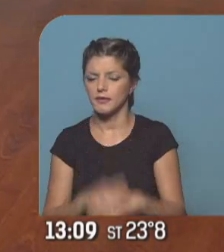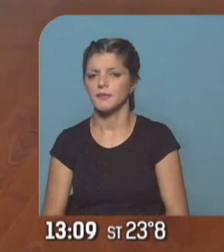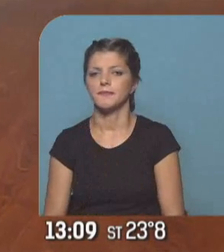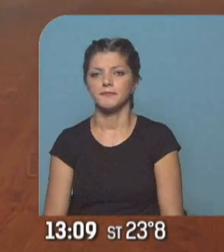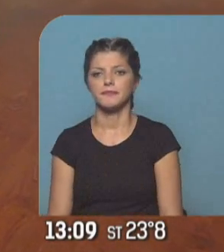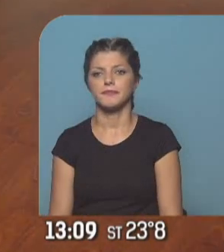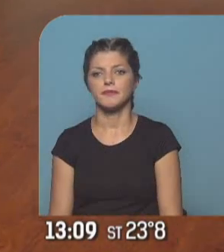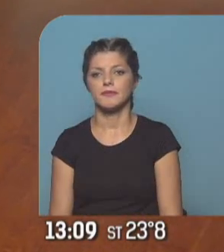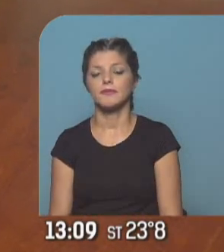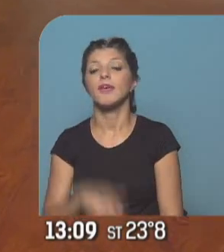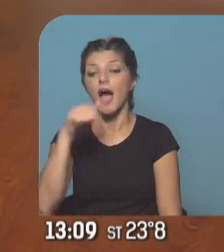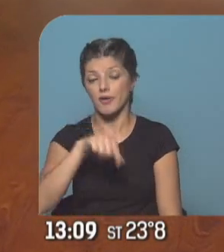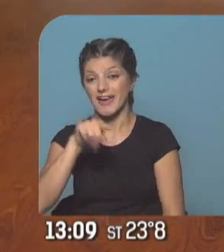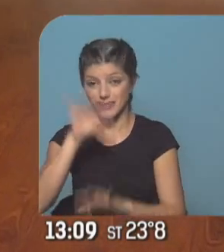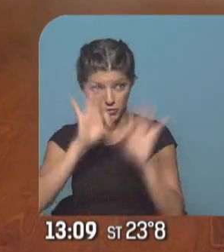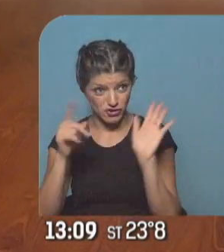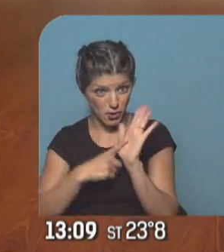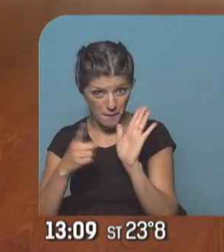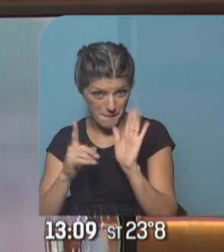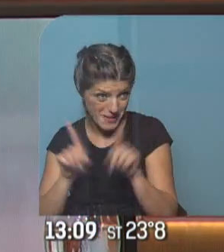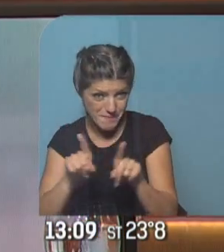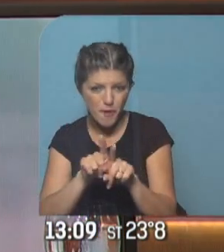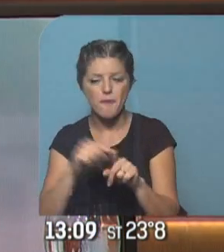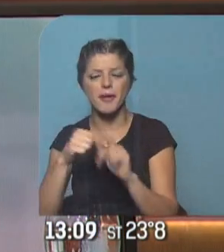es presentarlo el mismo proyecto, pero en forma